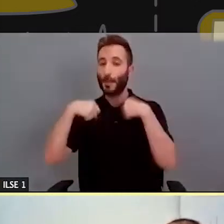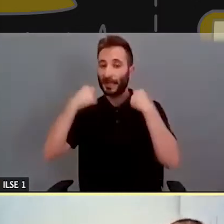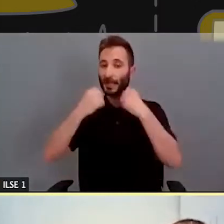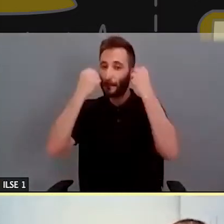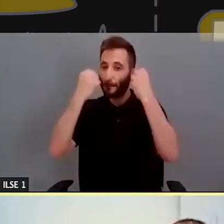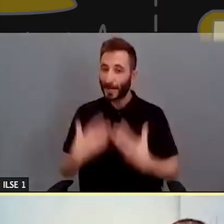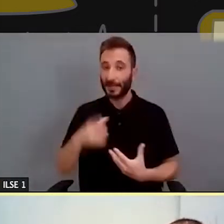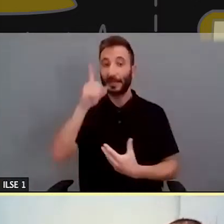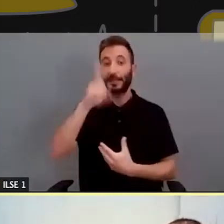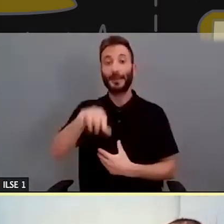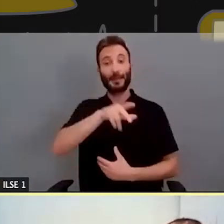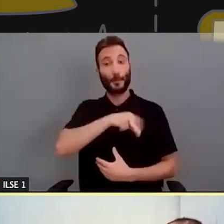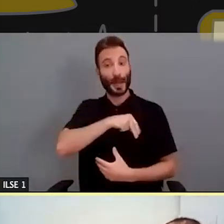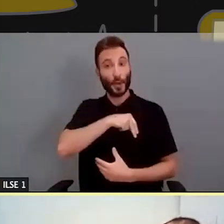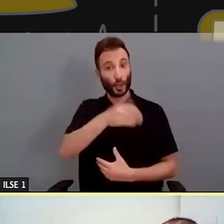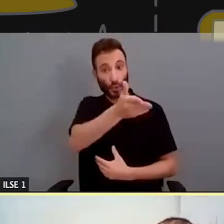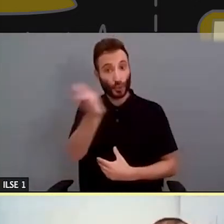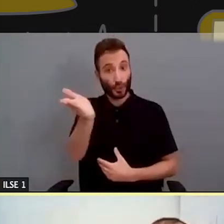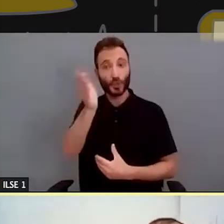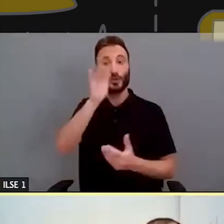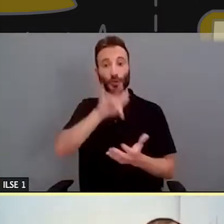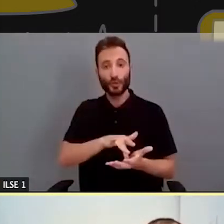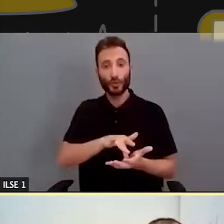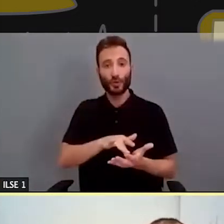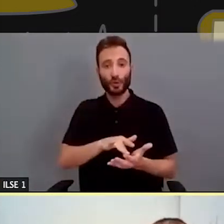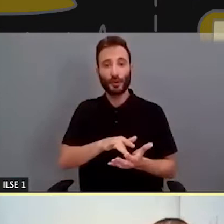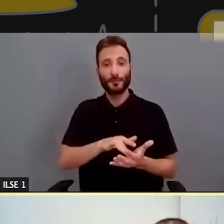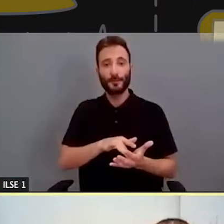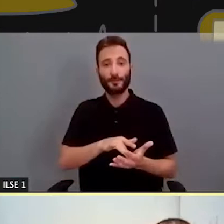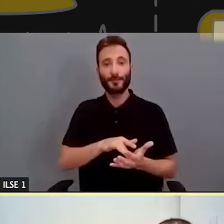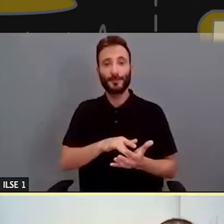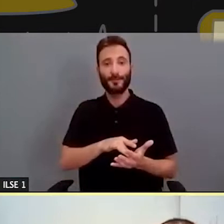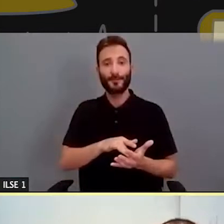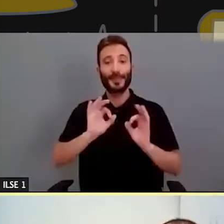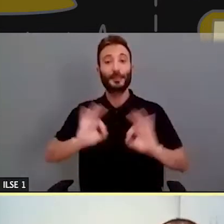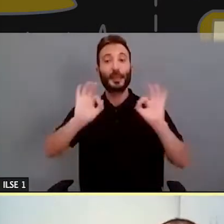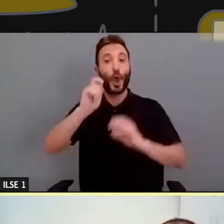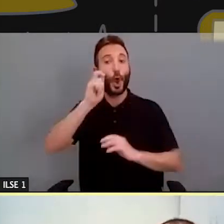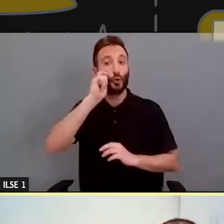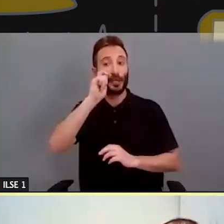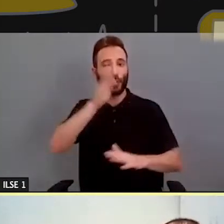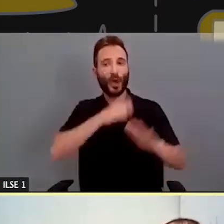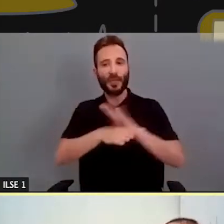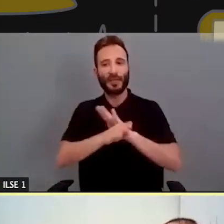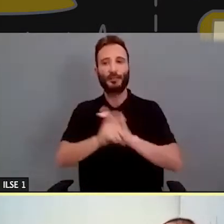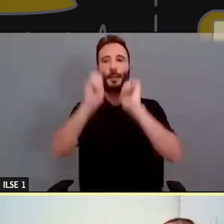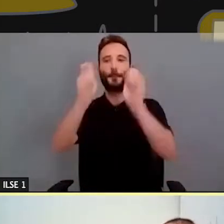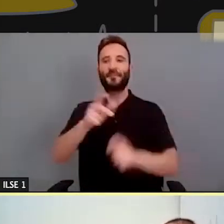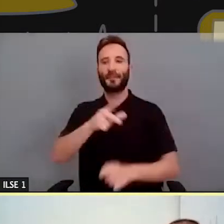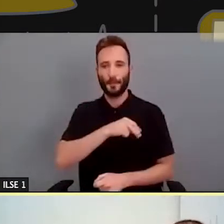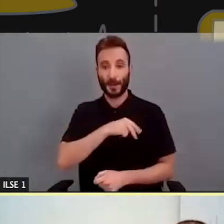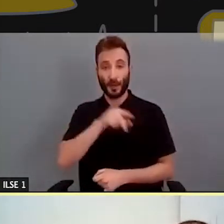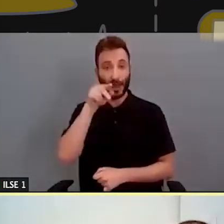estos premios tienen una de las líneas, es al turismo accesible. Aquí podéis ver